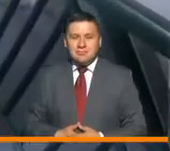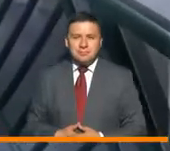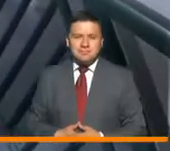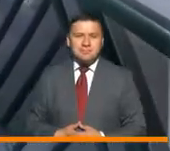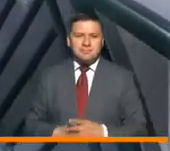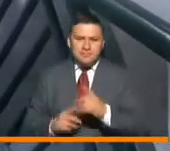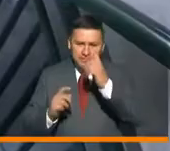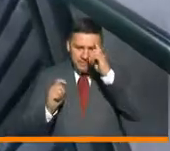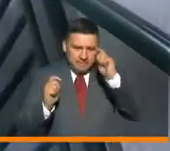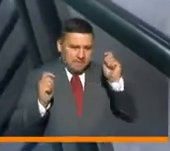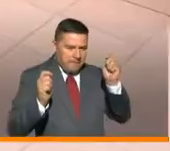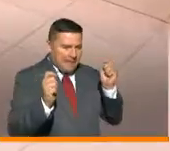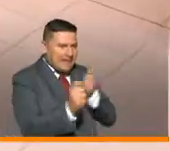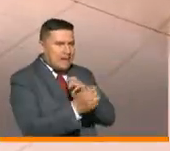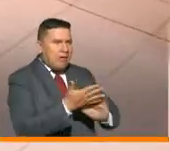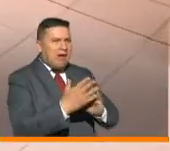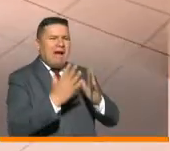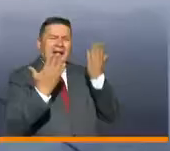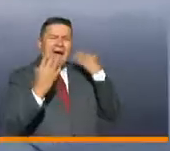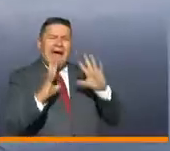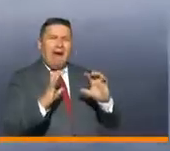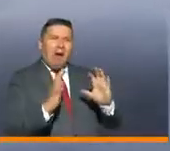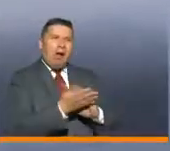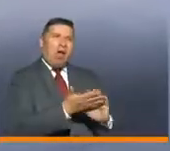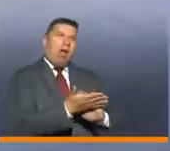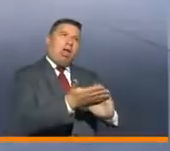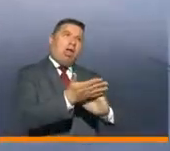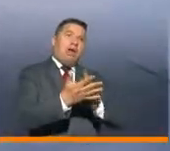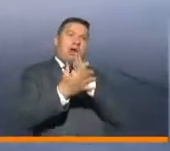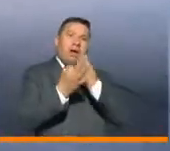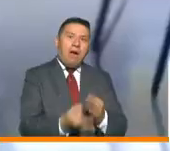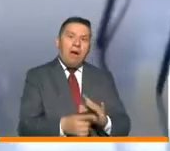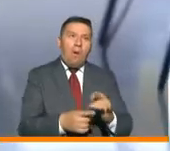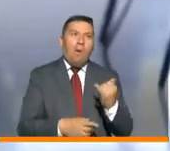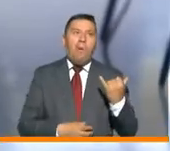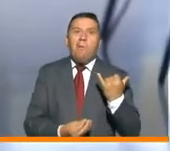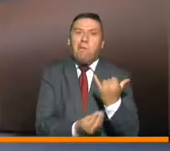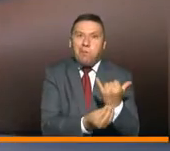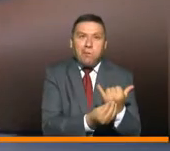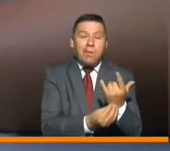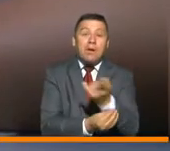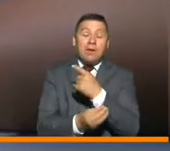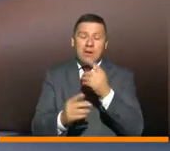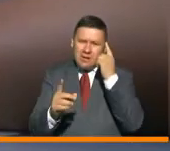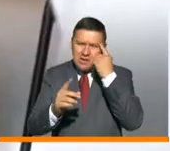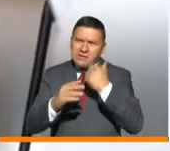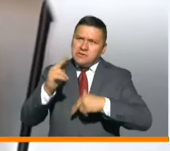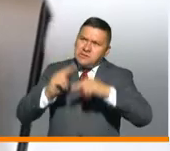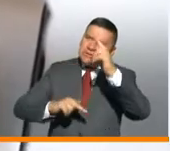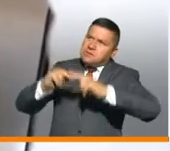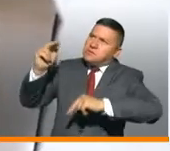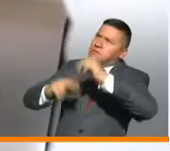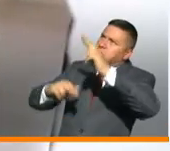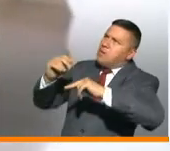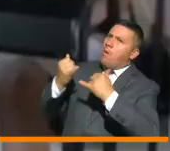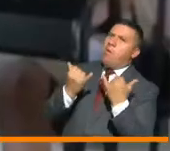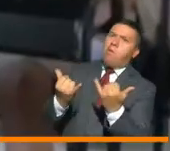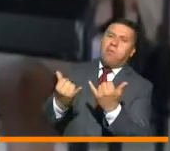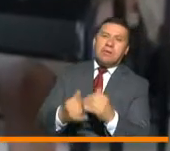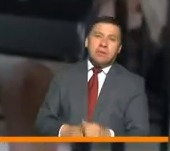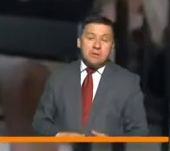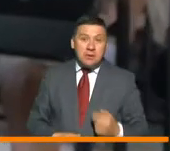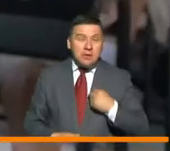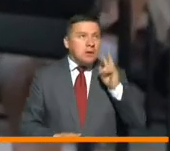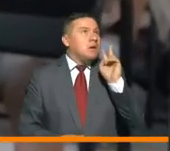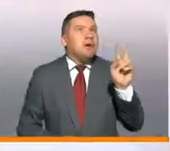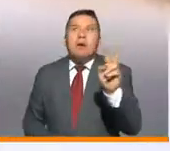La transformación de la infraestructura educativa en Colombia es una realidad y las historias detrás de cada obra así lo confirman. Al verlo